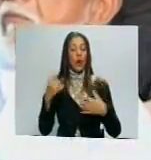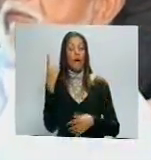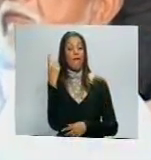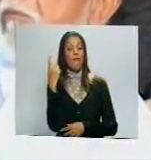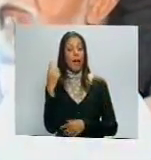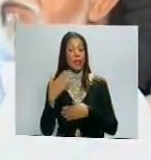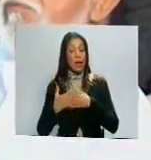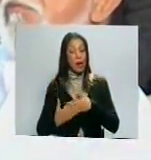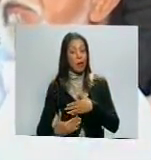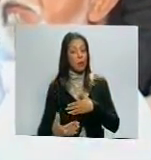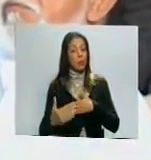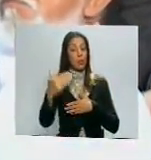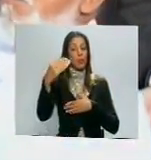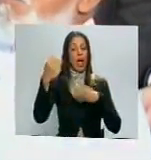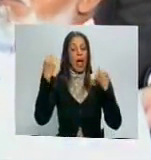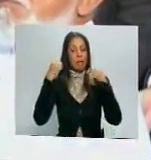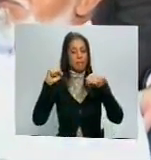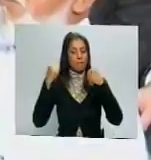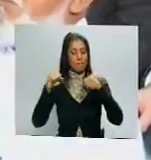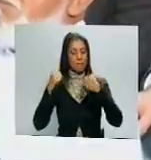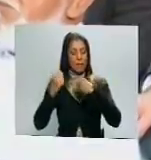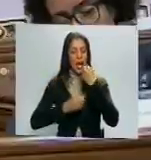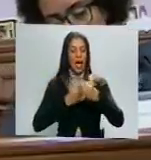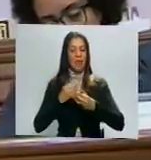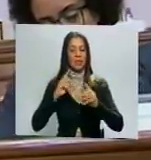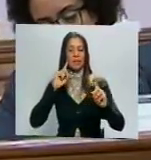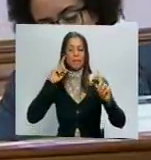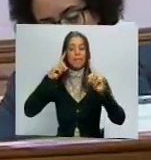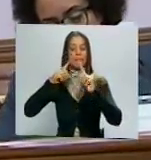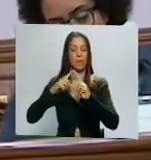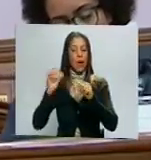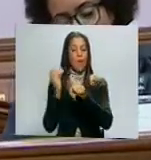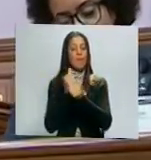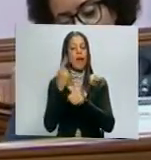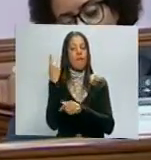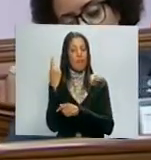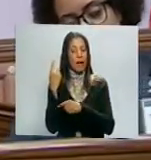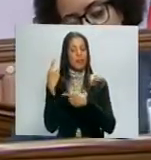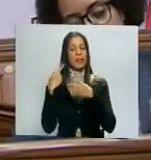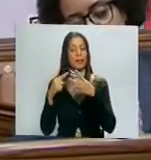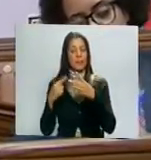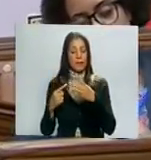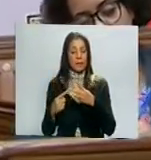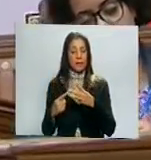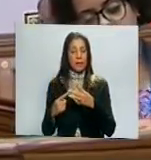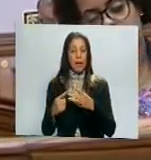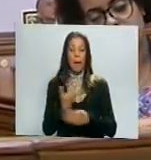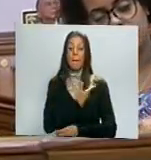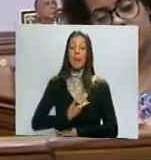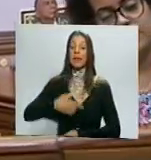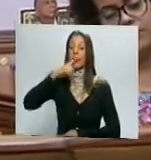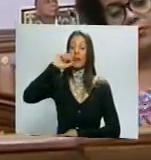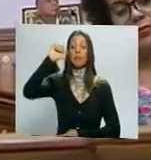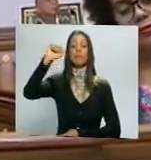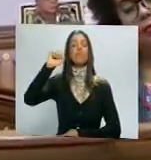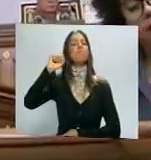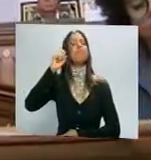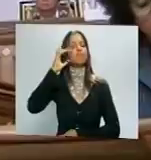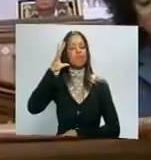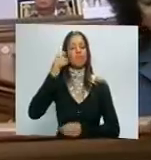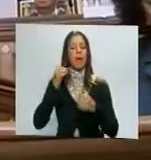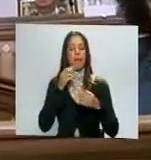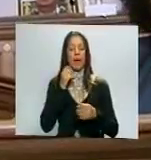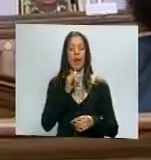hacer, falta mucho por lograr, y el que es experto en hacerlo es el presidente Nicolás Maduro, quien mantiene al